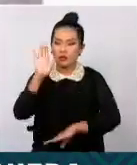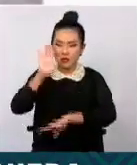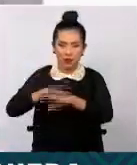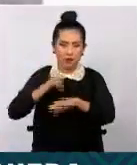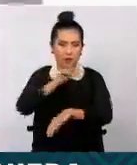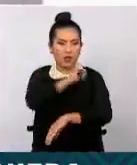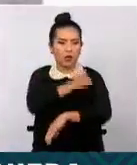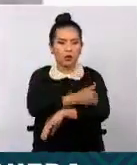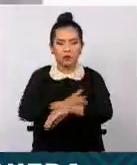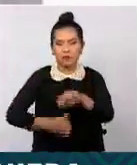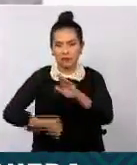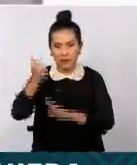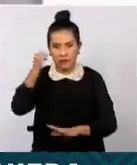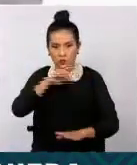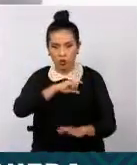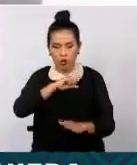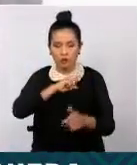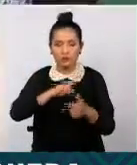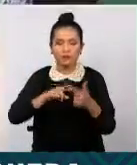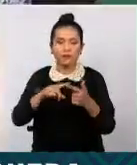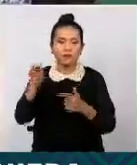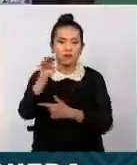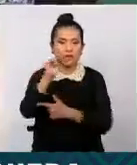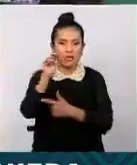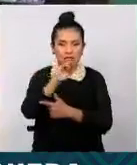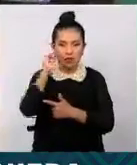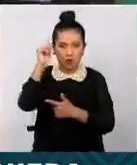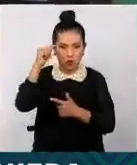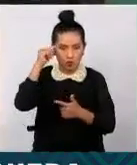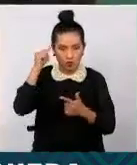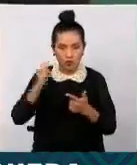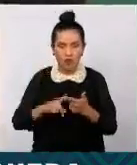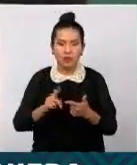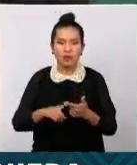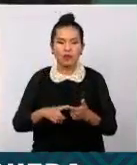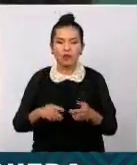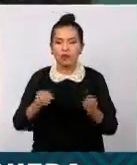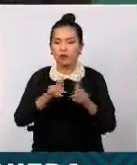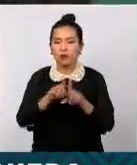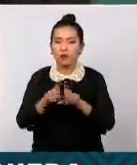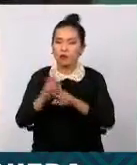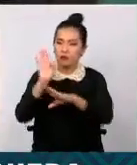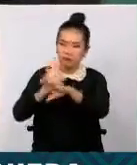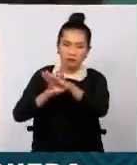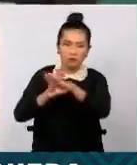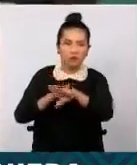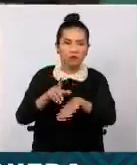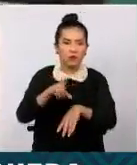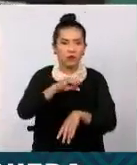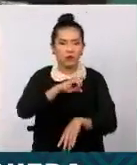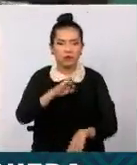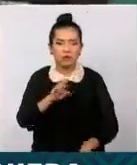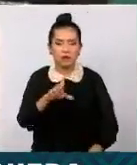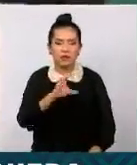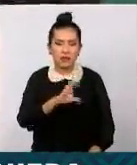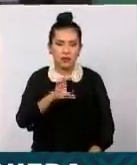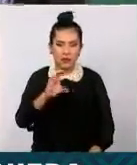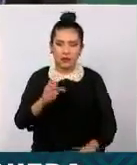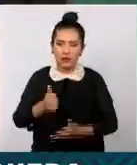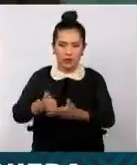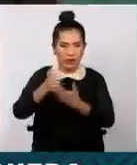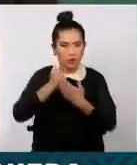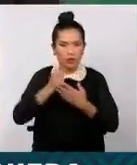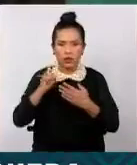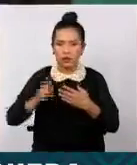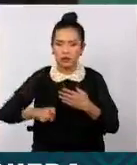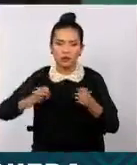policía, al señor ministro de Gobierno, Eduardo del Castillo, y a la Fuerza Especial de Lucha contra el Crimen para que le puedan